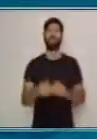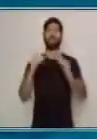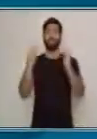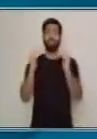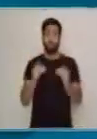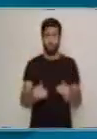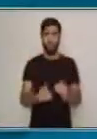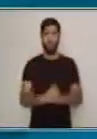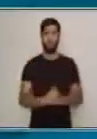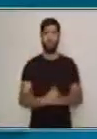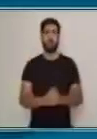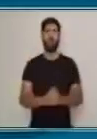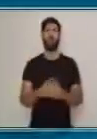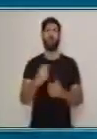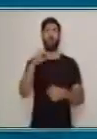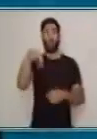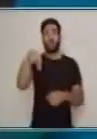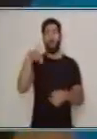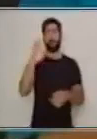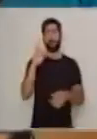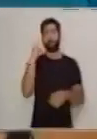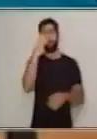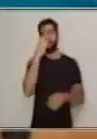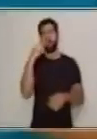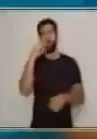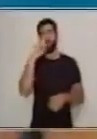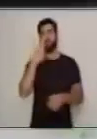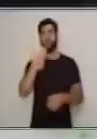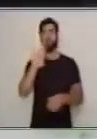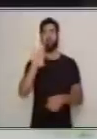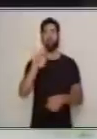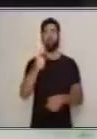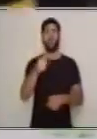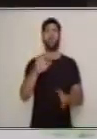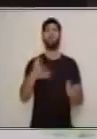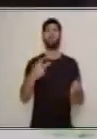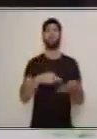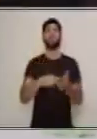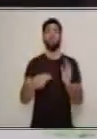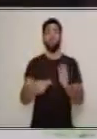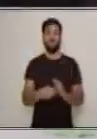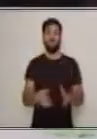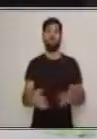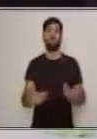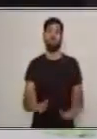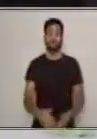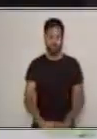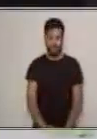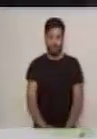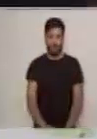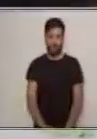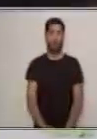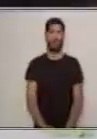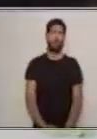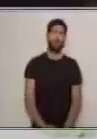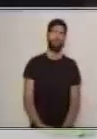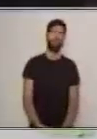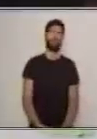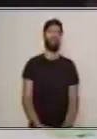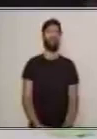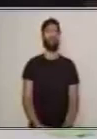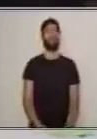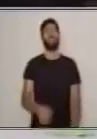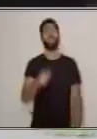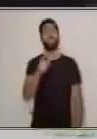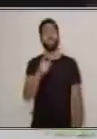Es la postura. Para que sea más interesante, como dice aquí, una de las destrezas